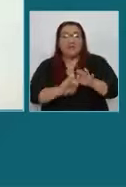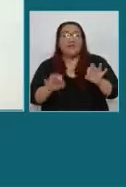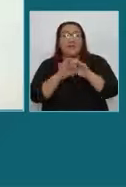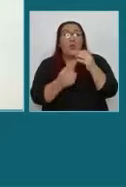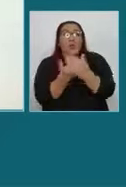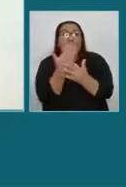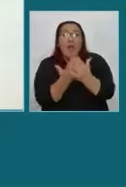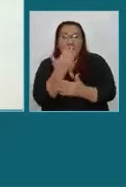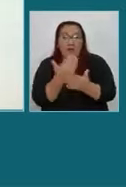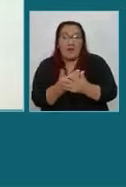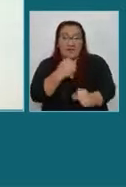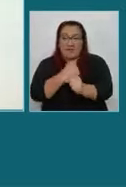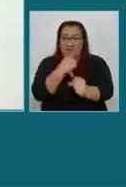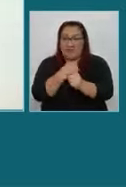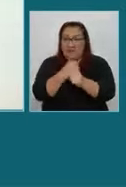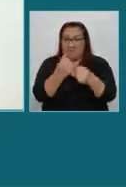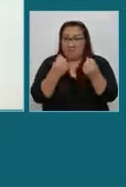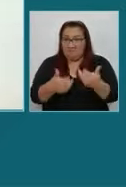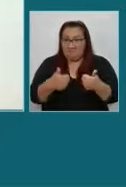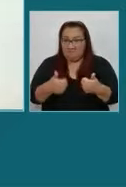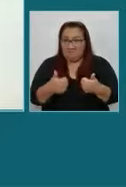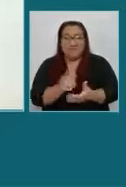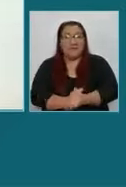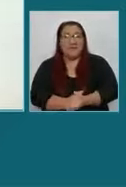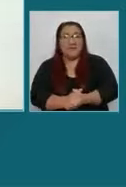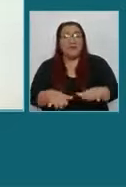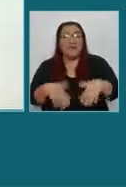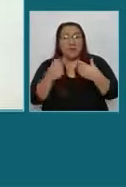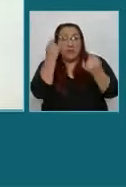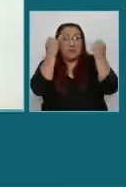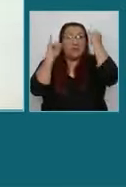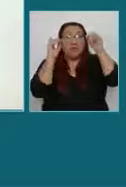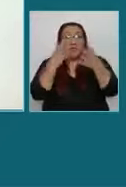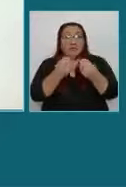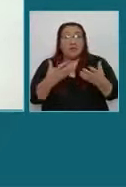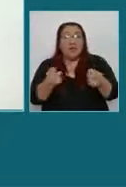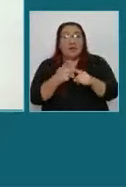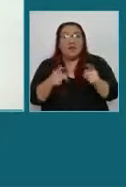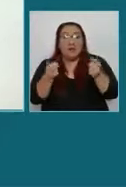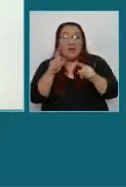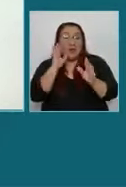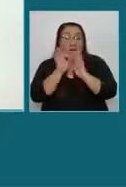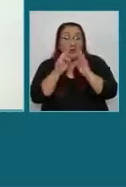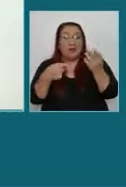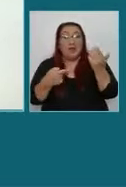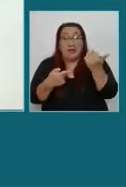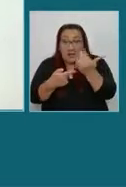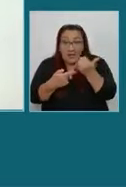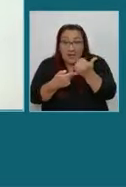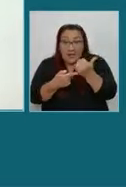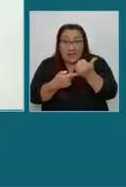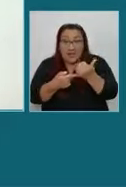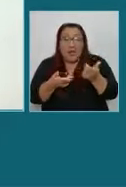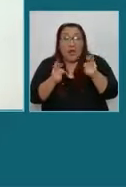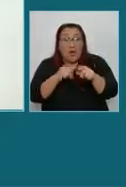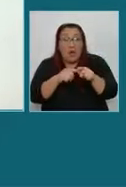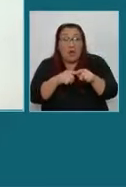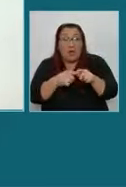innovadores, nos hace más eficientes, nos permite reinventarnos. Pero cuando la tecnología la aplicamos de forma